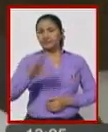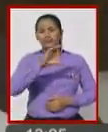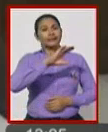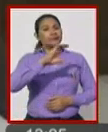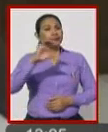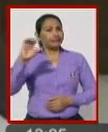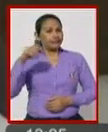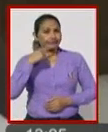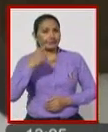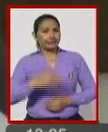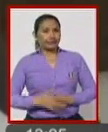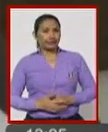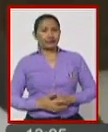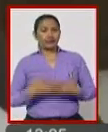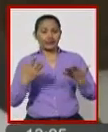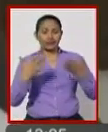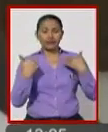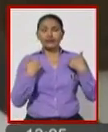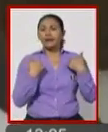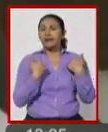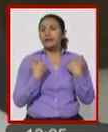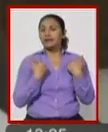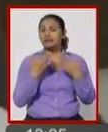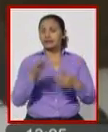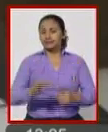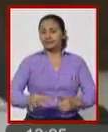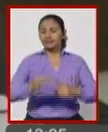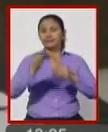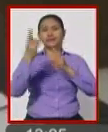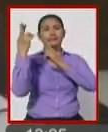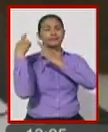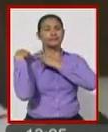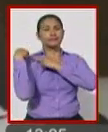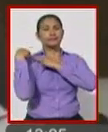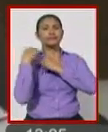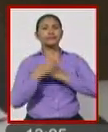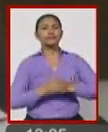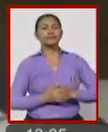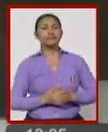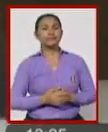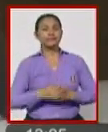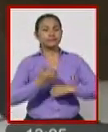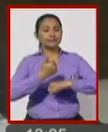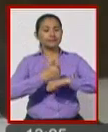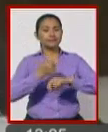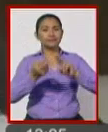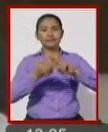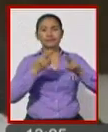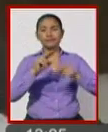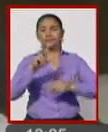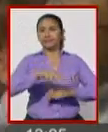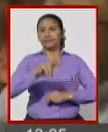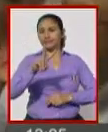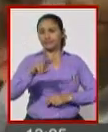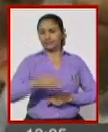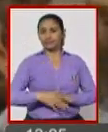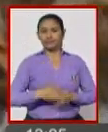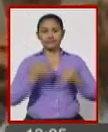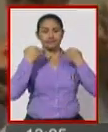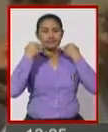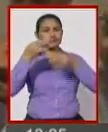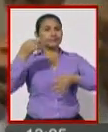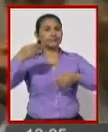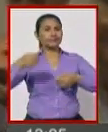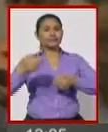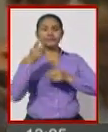Municipal de Cochabamba, adquiere una especial responsabilidad establecida en el artículo 32. Se dio a conocer